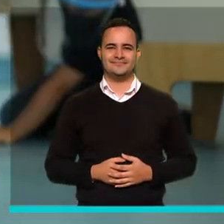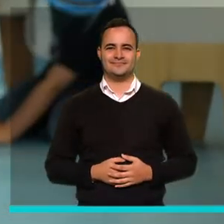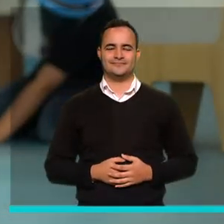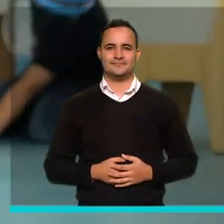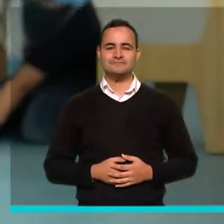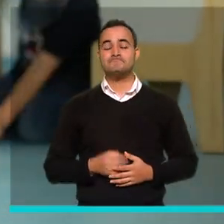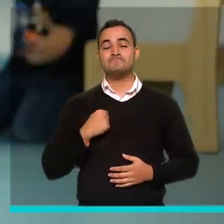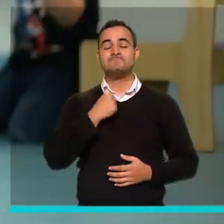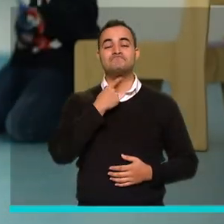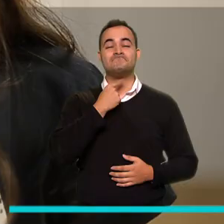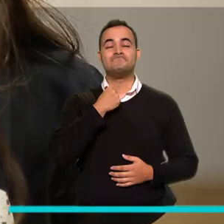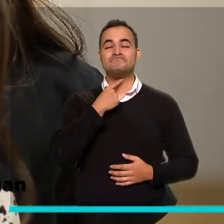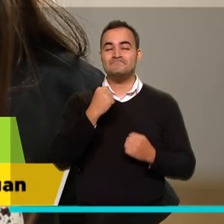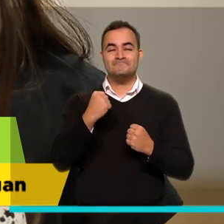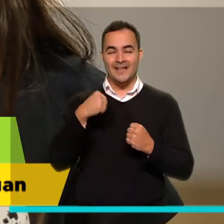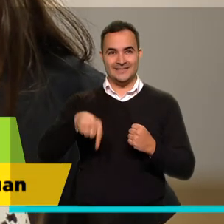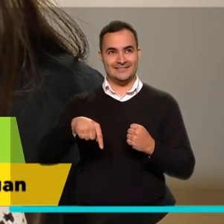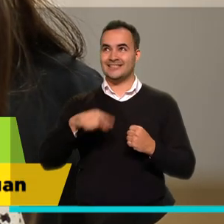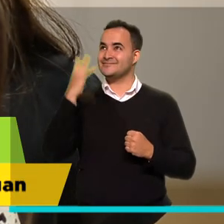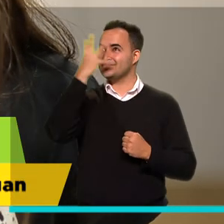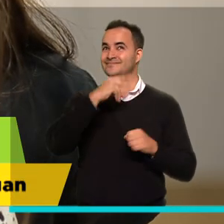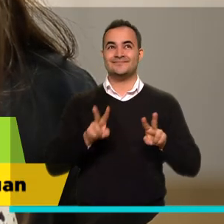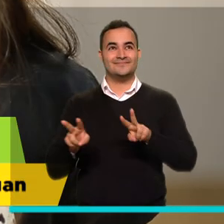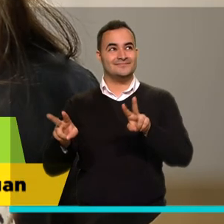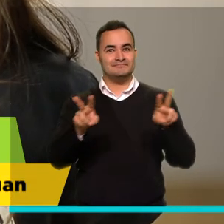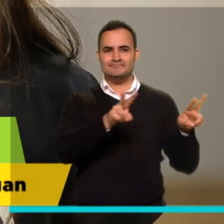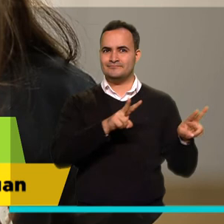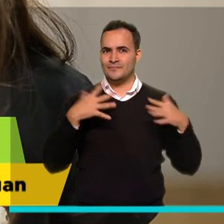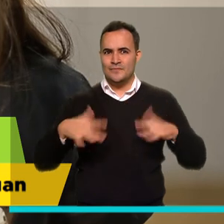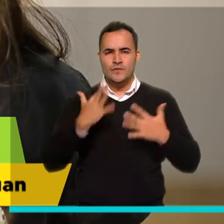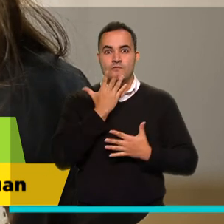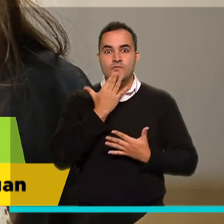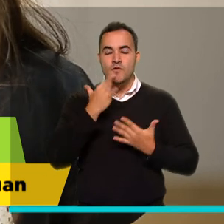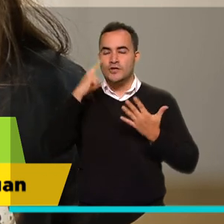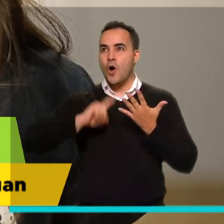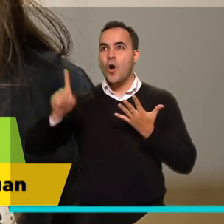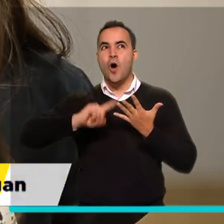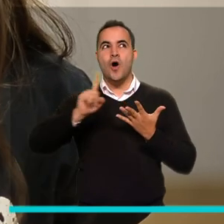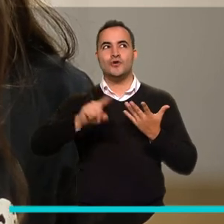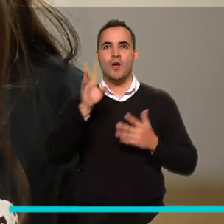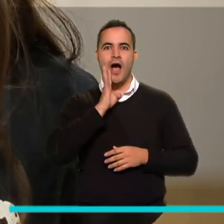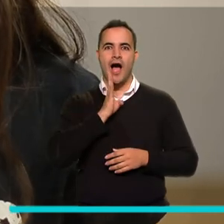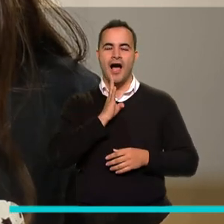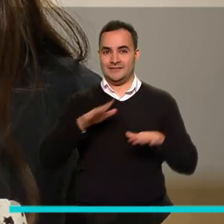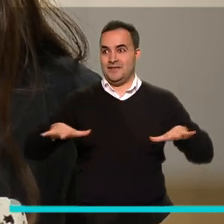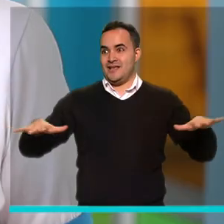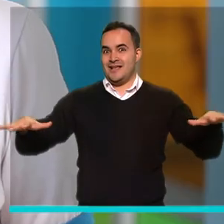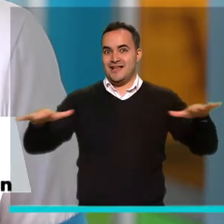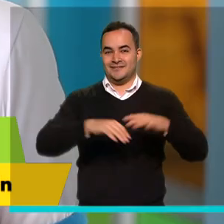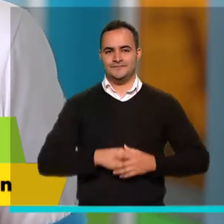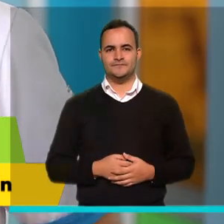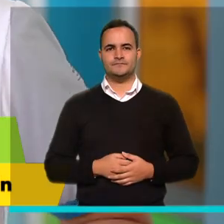Me gusta mucho este colegio, por tantos colores, por tanto espacio.